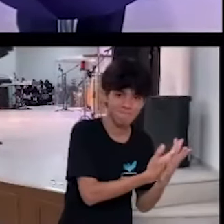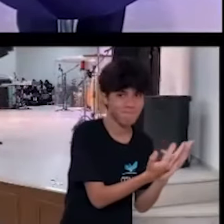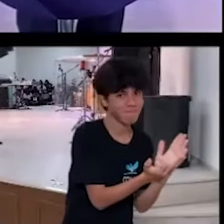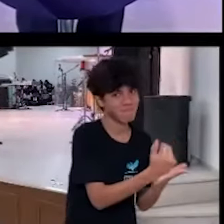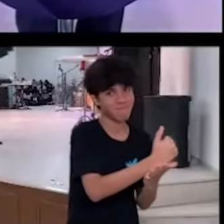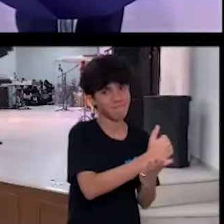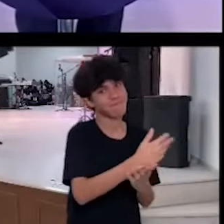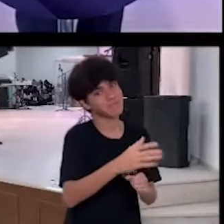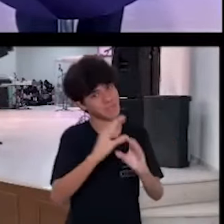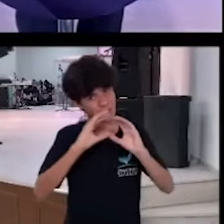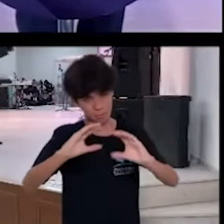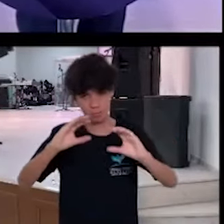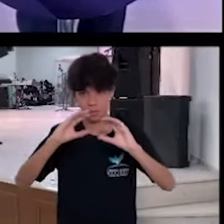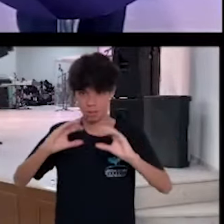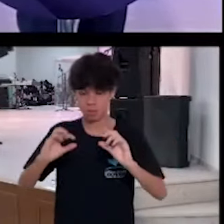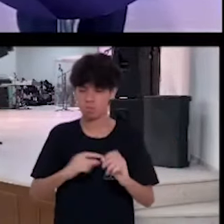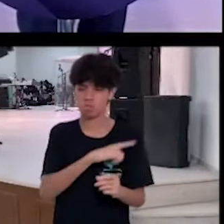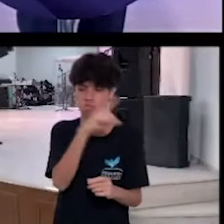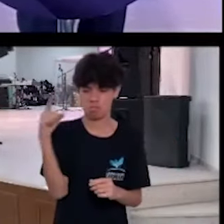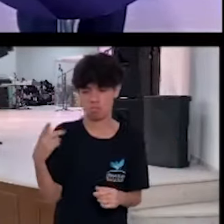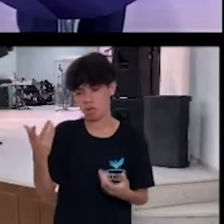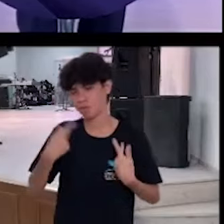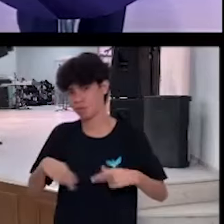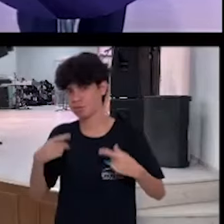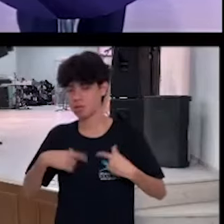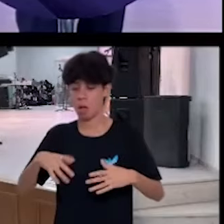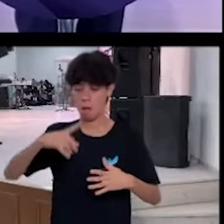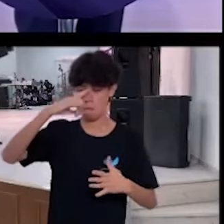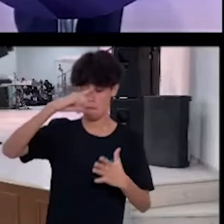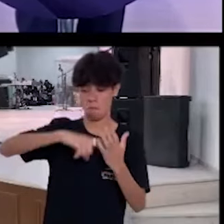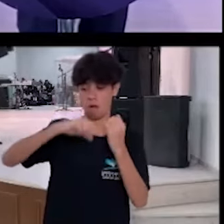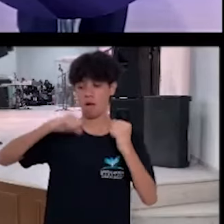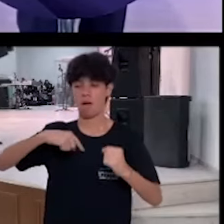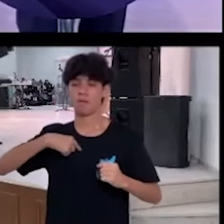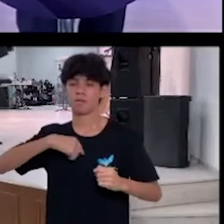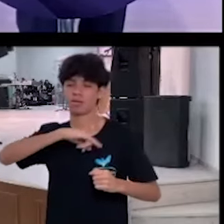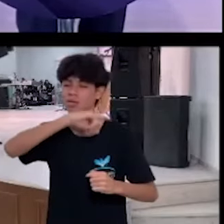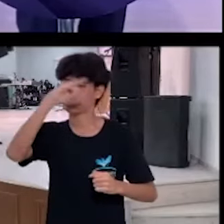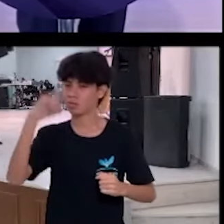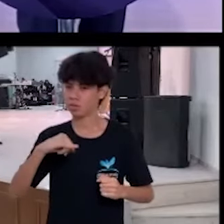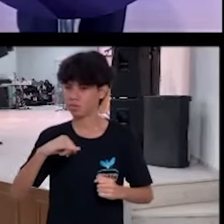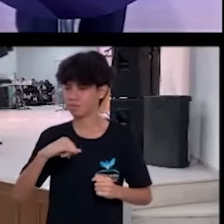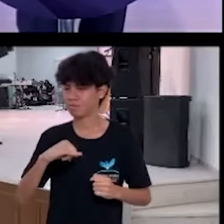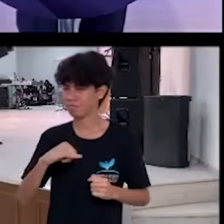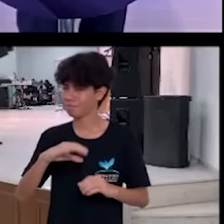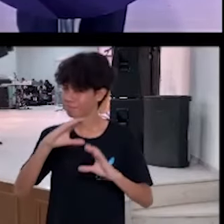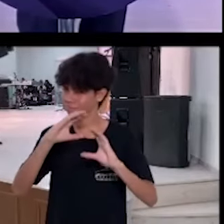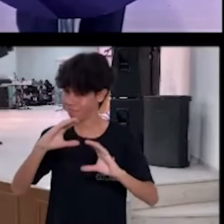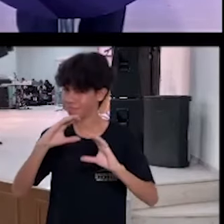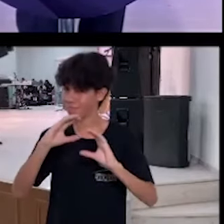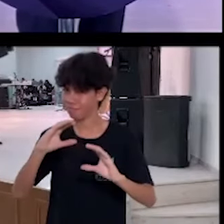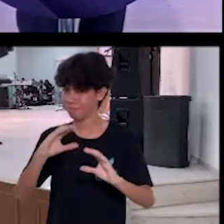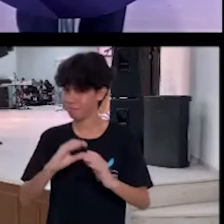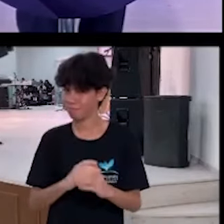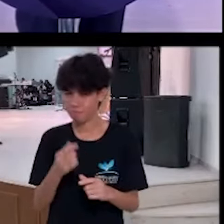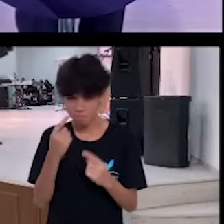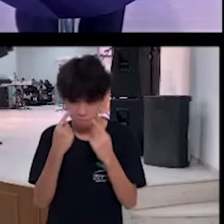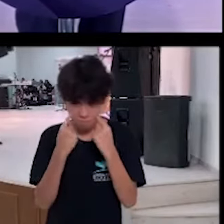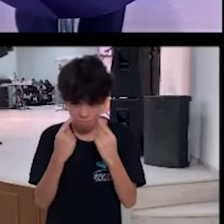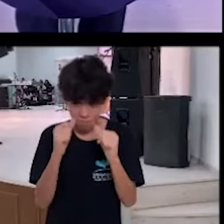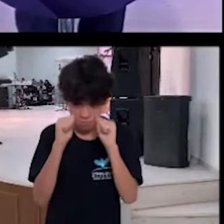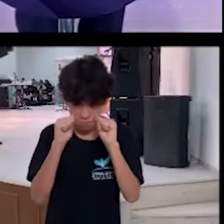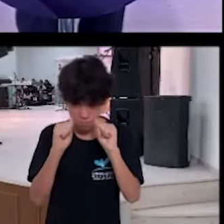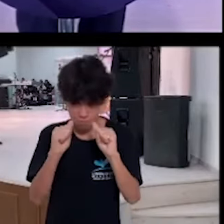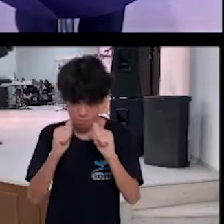que cree que nunca le va a pasar, ¿eh? El que cree que eso jamás le va a suceder, tenga cuidado, mire bien sus